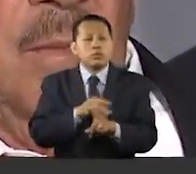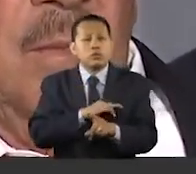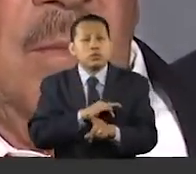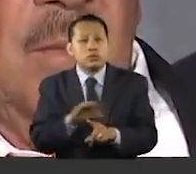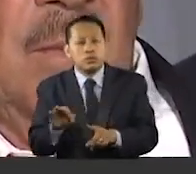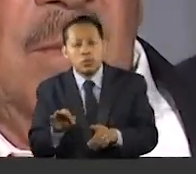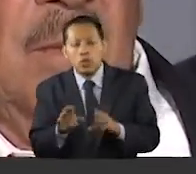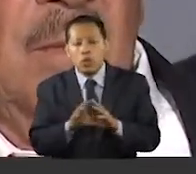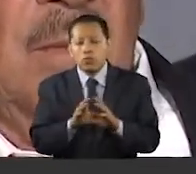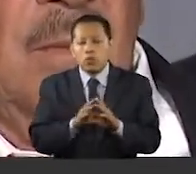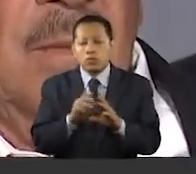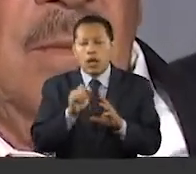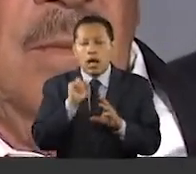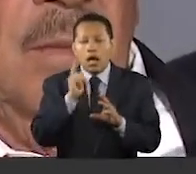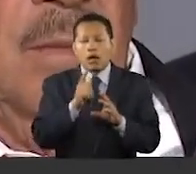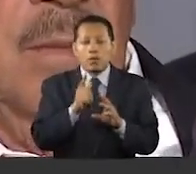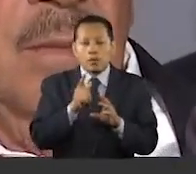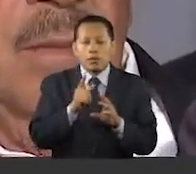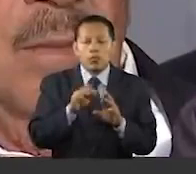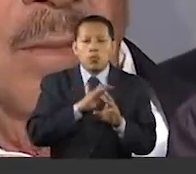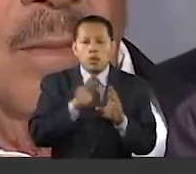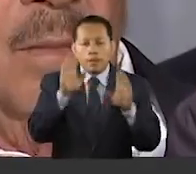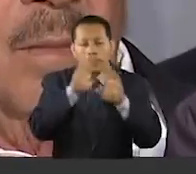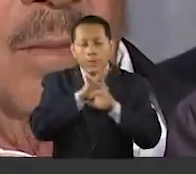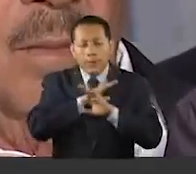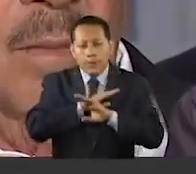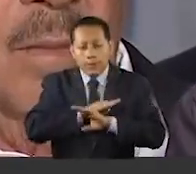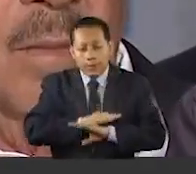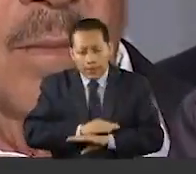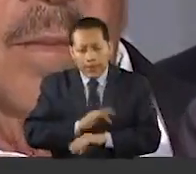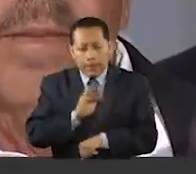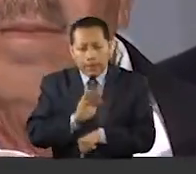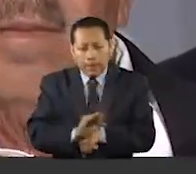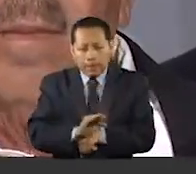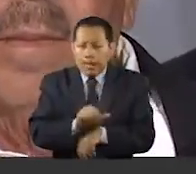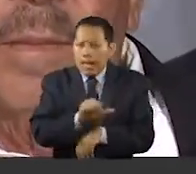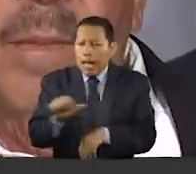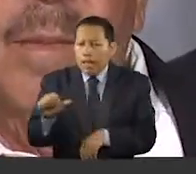dar algo de alivio o respiro a alguna familia